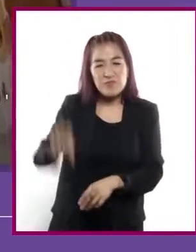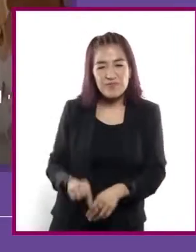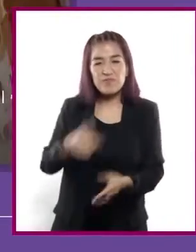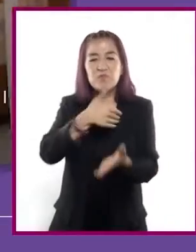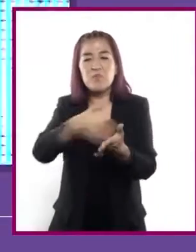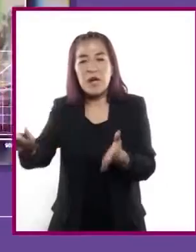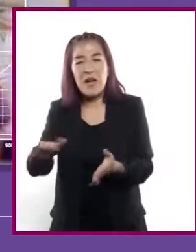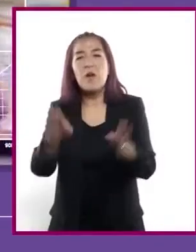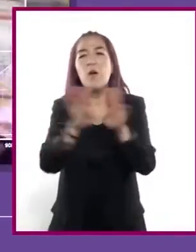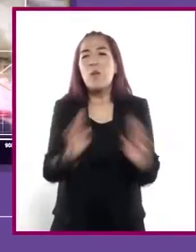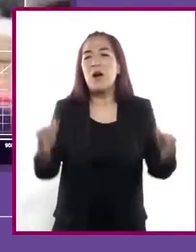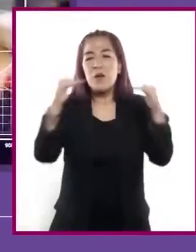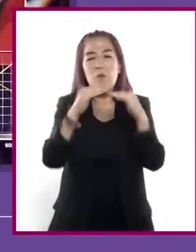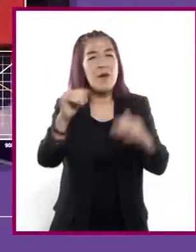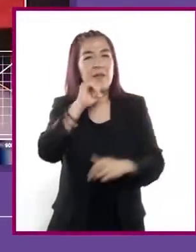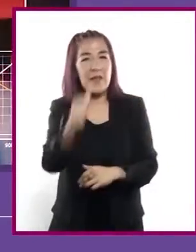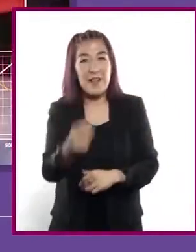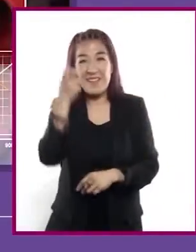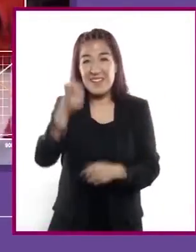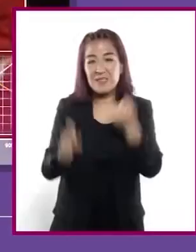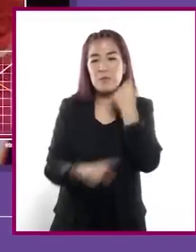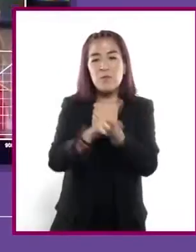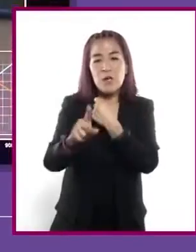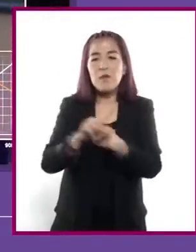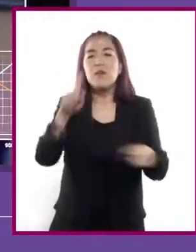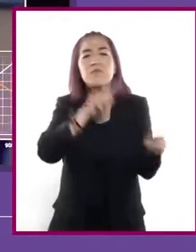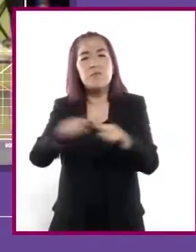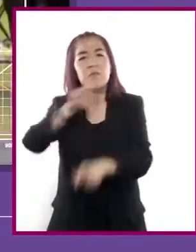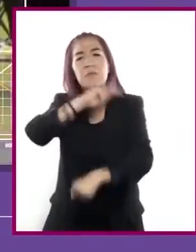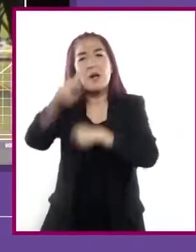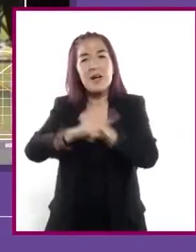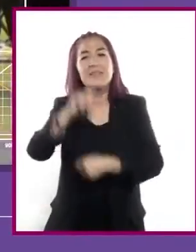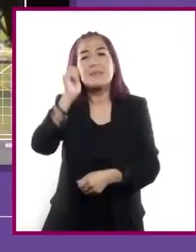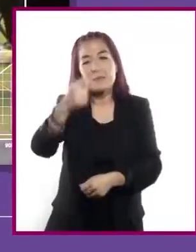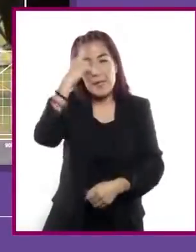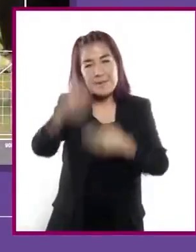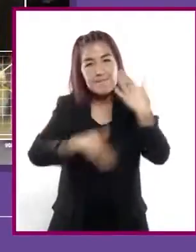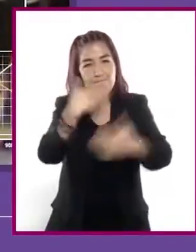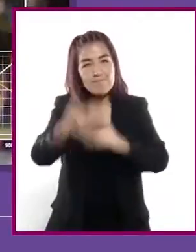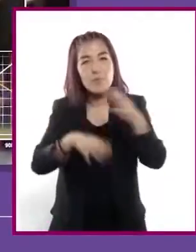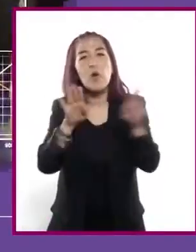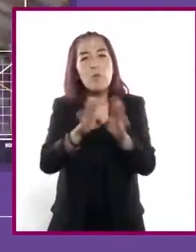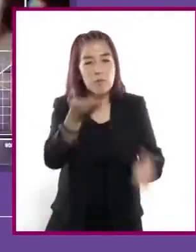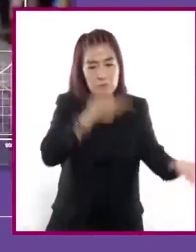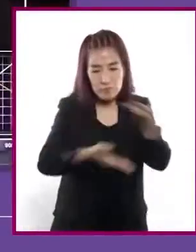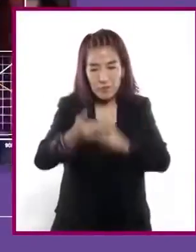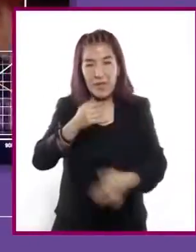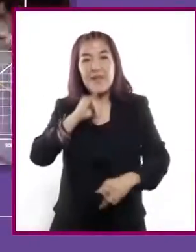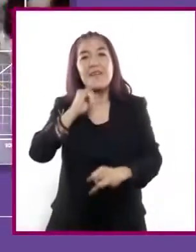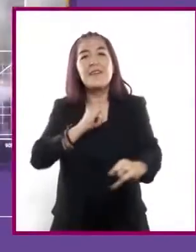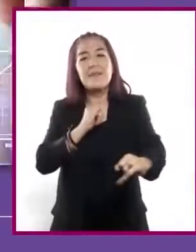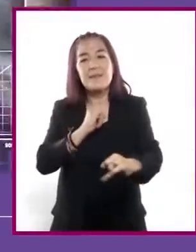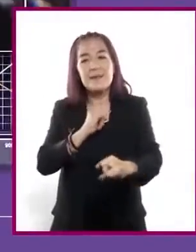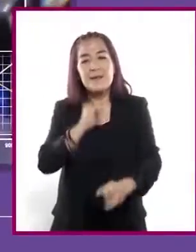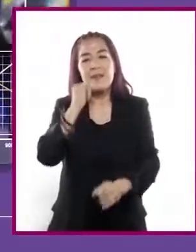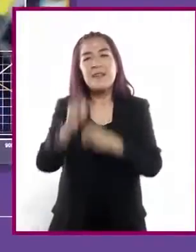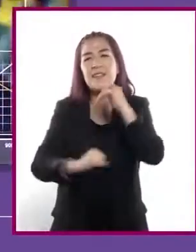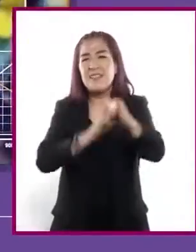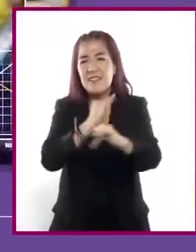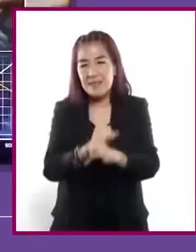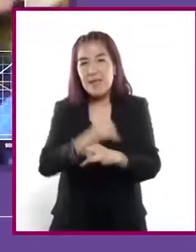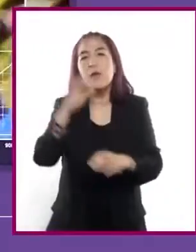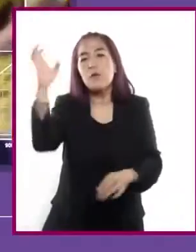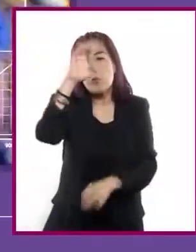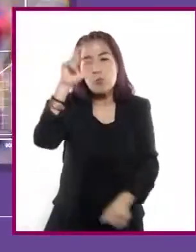exclusión y desigualdad. Ante ello, los países multiculturales impulsan procesos de interculturalidad. La interculturalidad